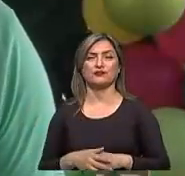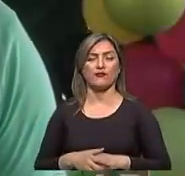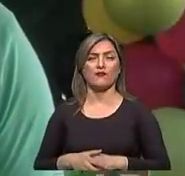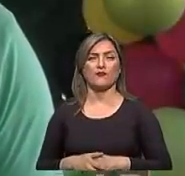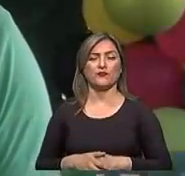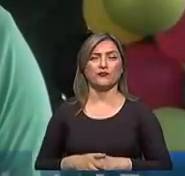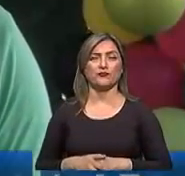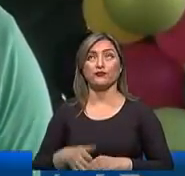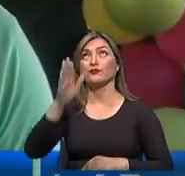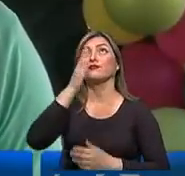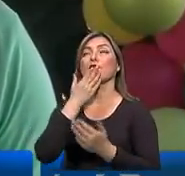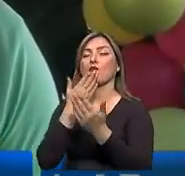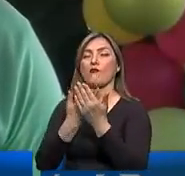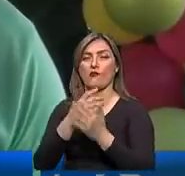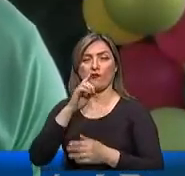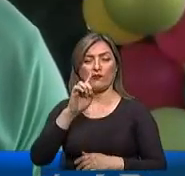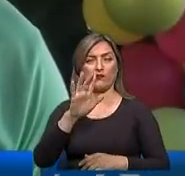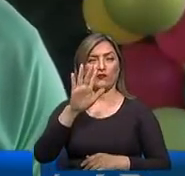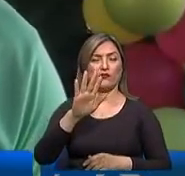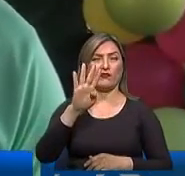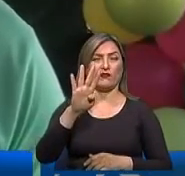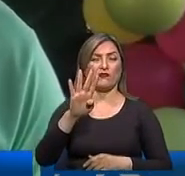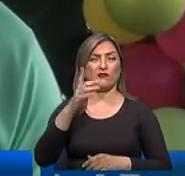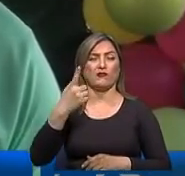vivido, gracias a Dios,